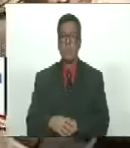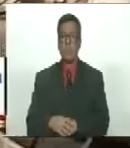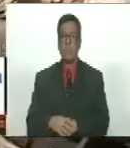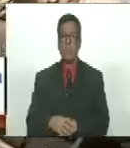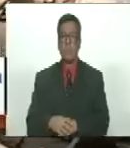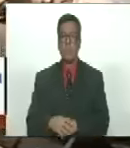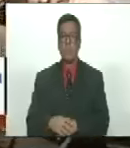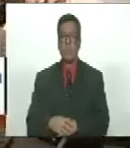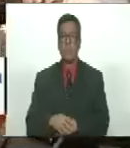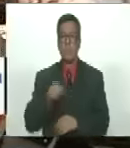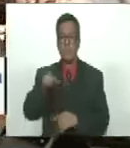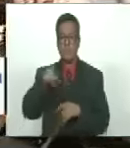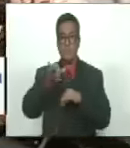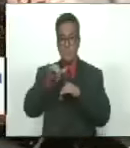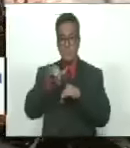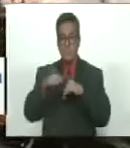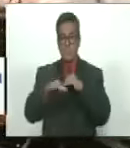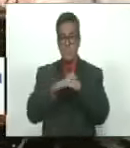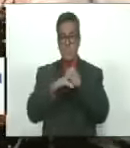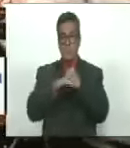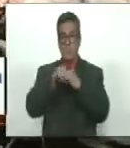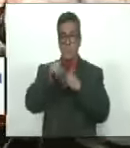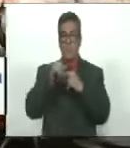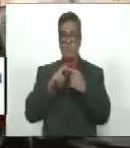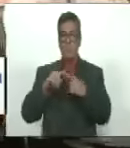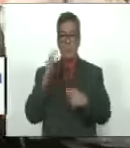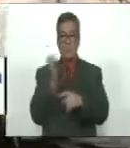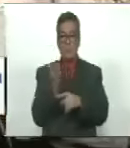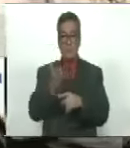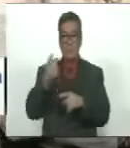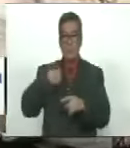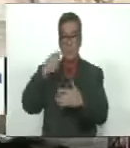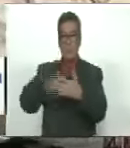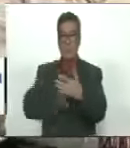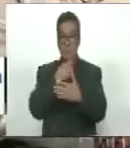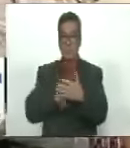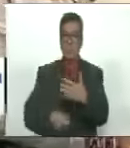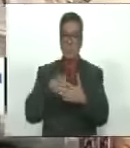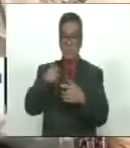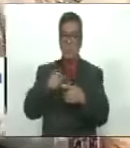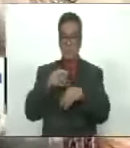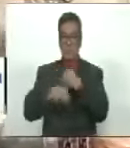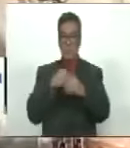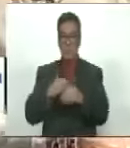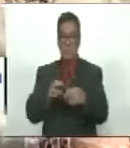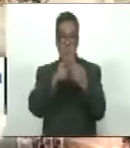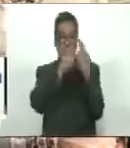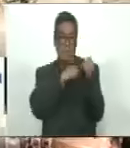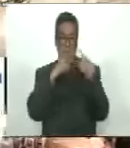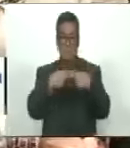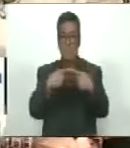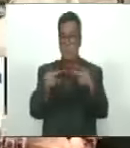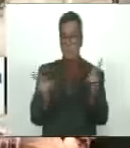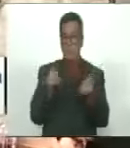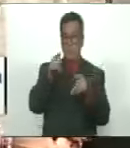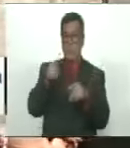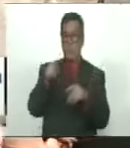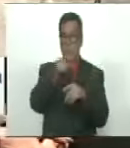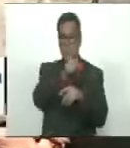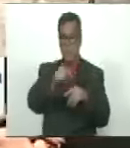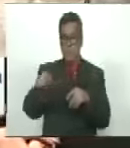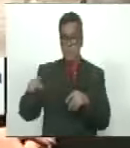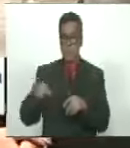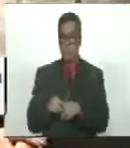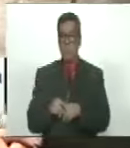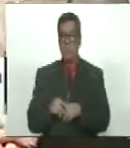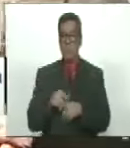Y, e igual, otro tipo de sanción, que es la prohibición de ejercicio de cargos públicos, para aquellos ciudadanos